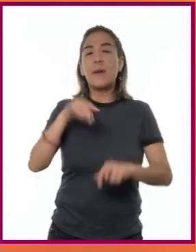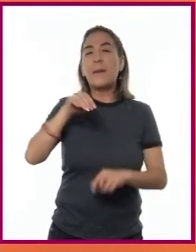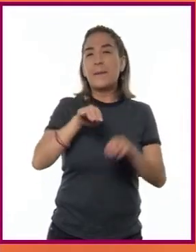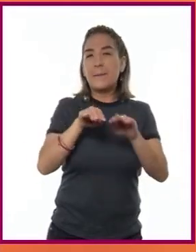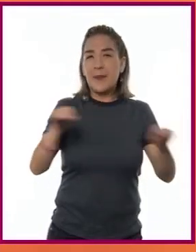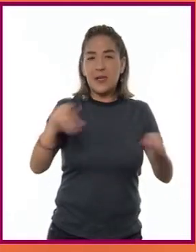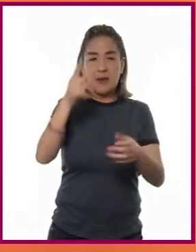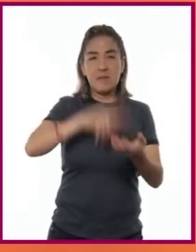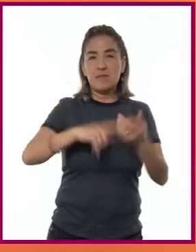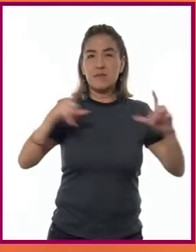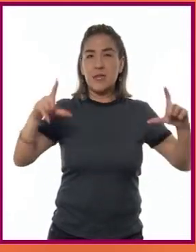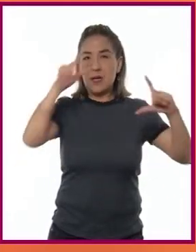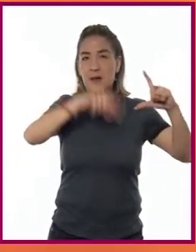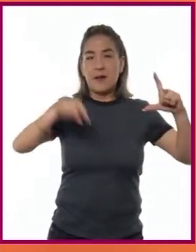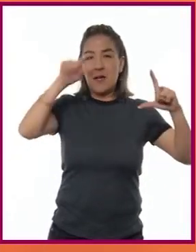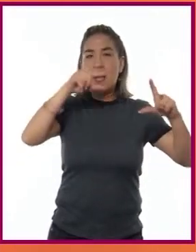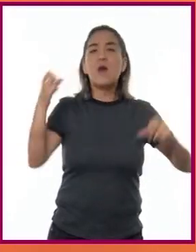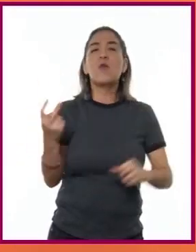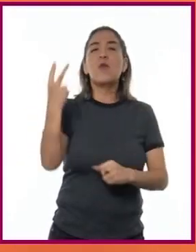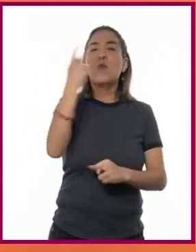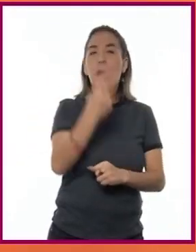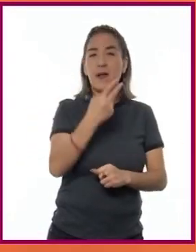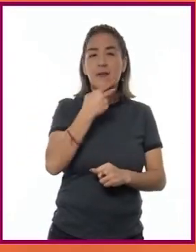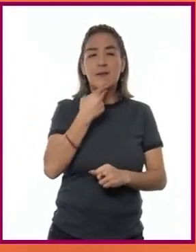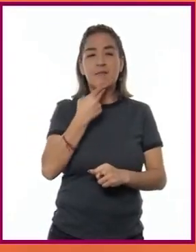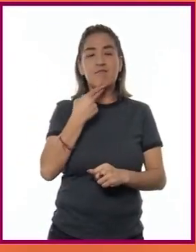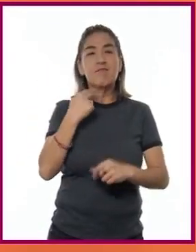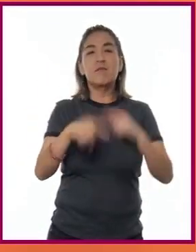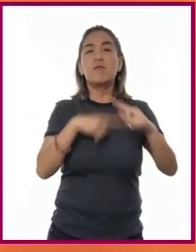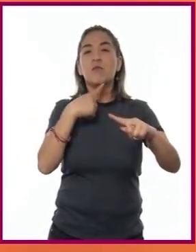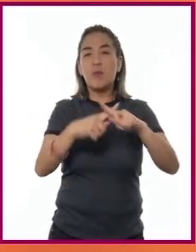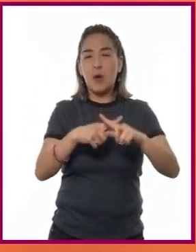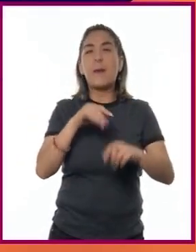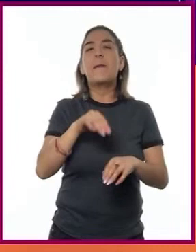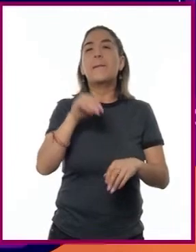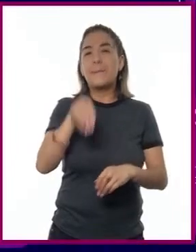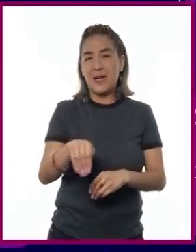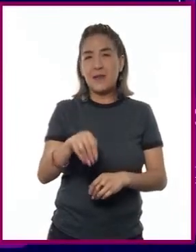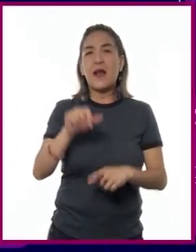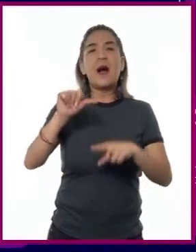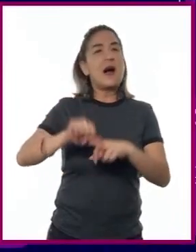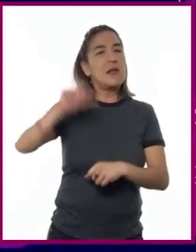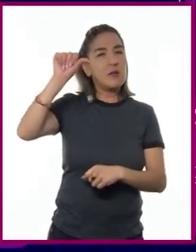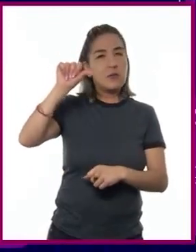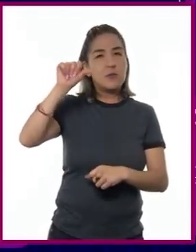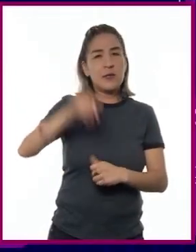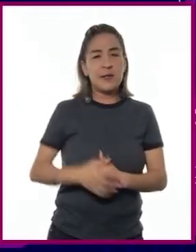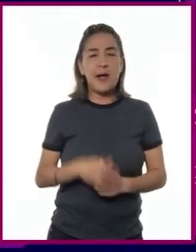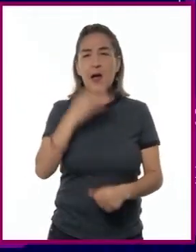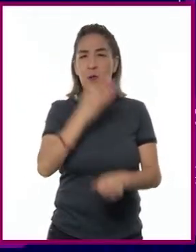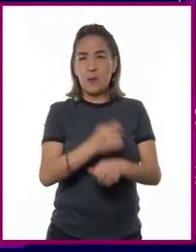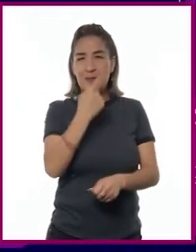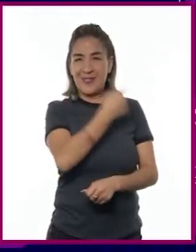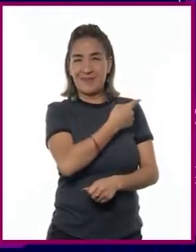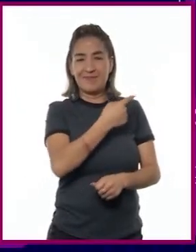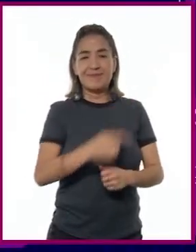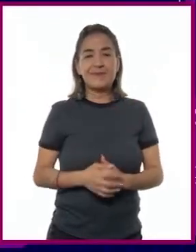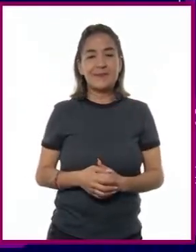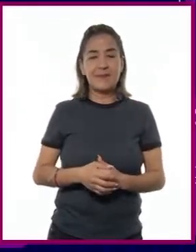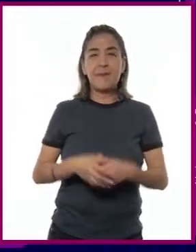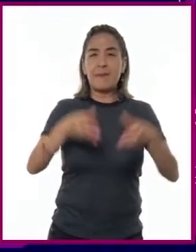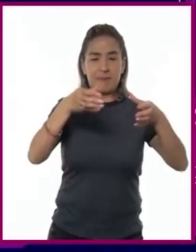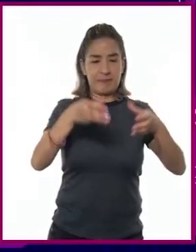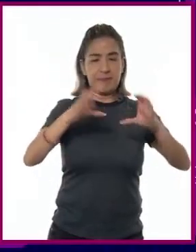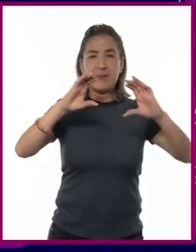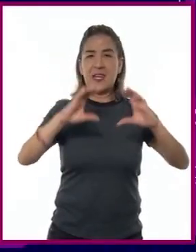de su base elevada al cuadrado por la medida de su altura. En el caso del recipiente